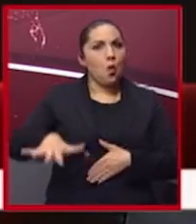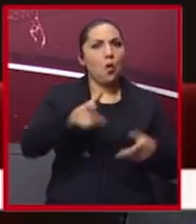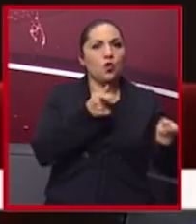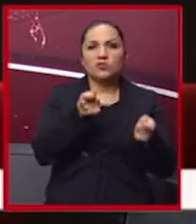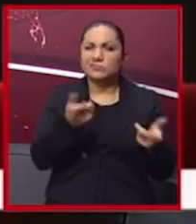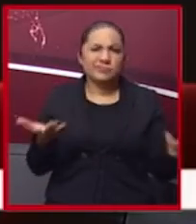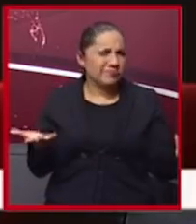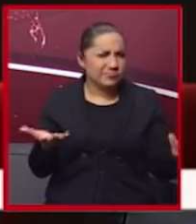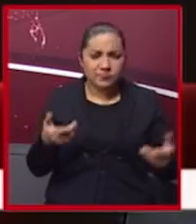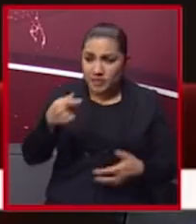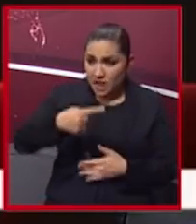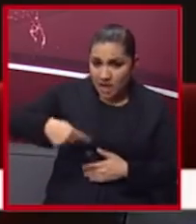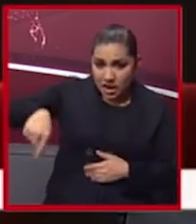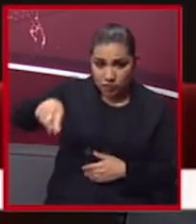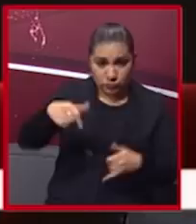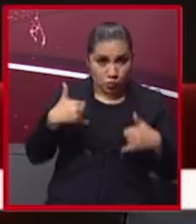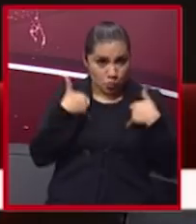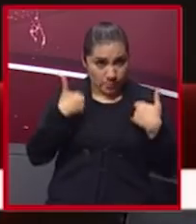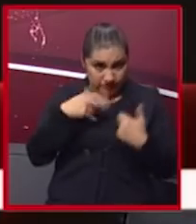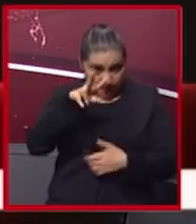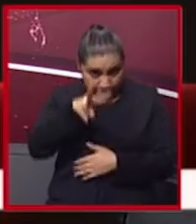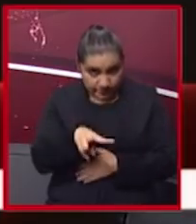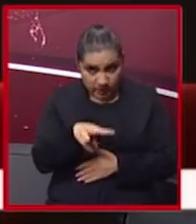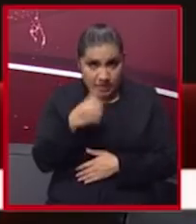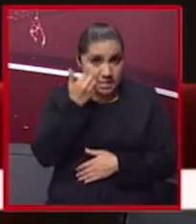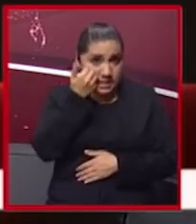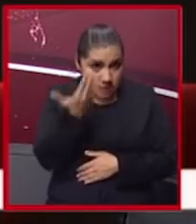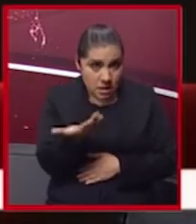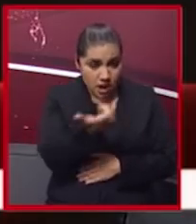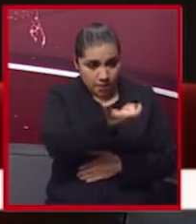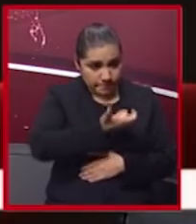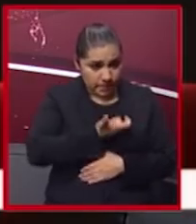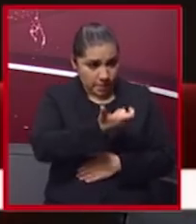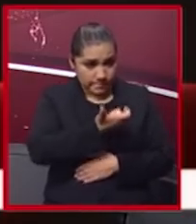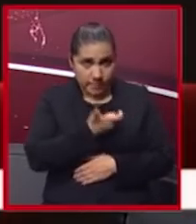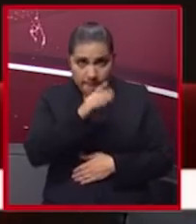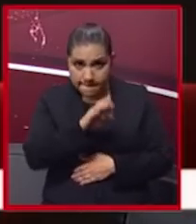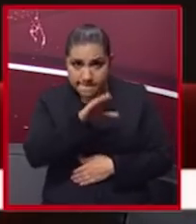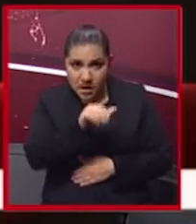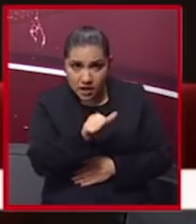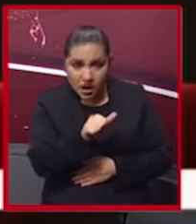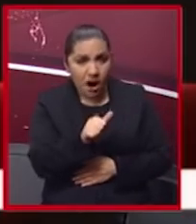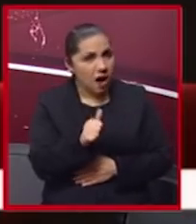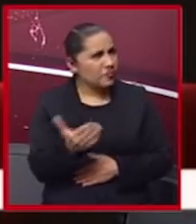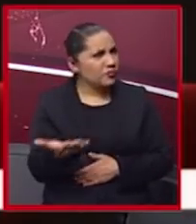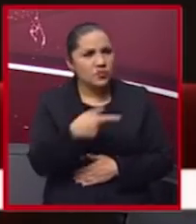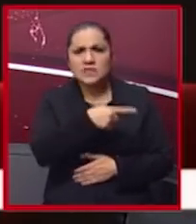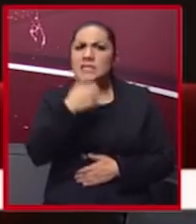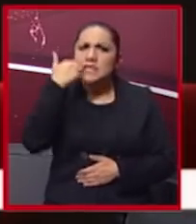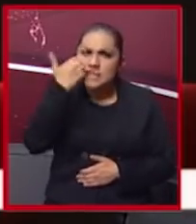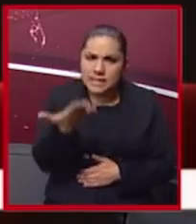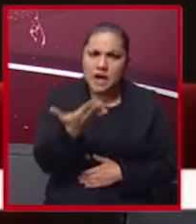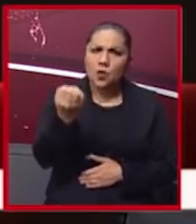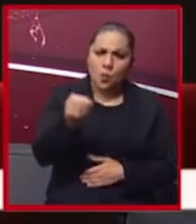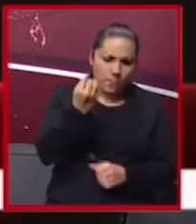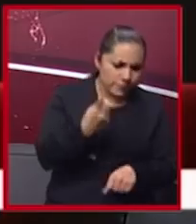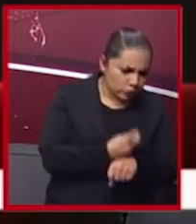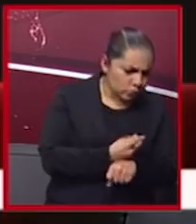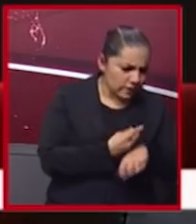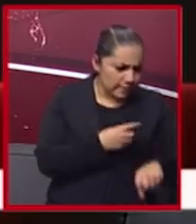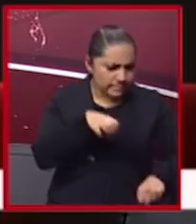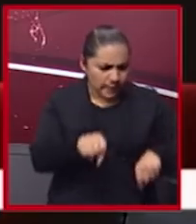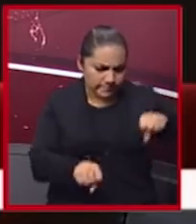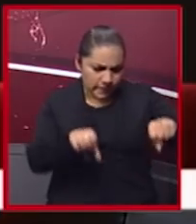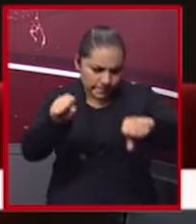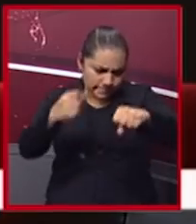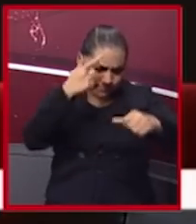quieren becas, quieren oportunidades. Quieren que sean ellos los que salgan adelante. Bajaron la innovación